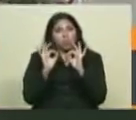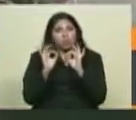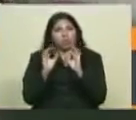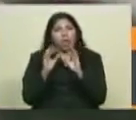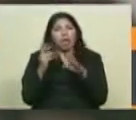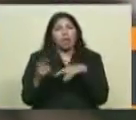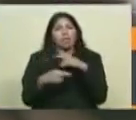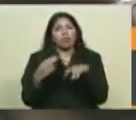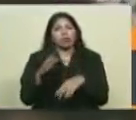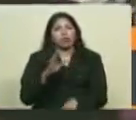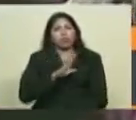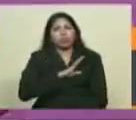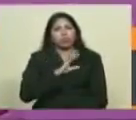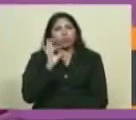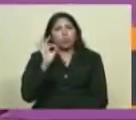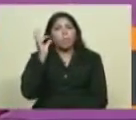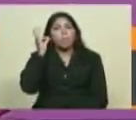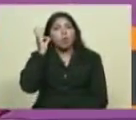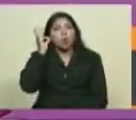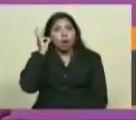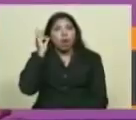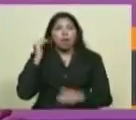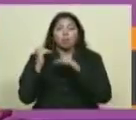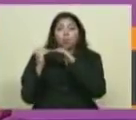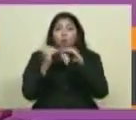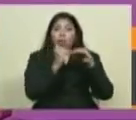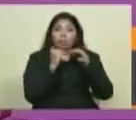revolución de la mujer, revolución de la igualdad,